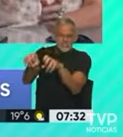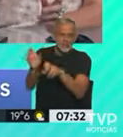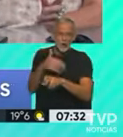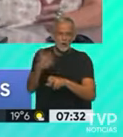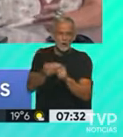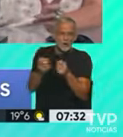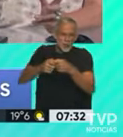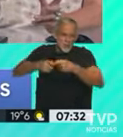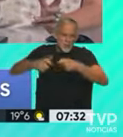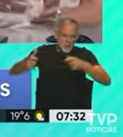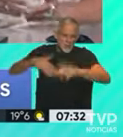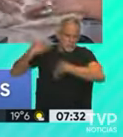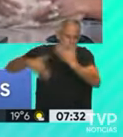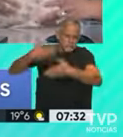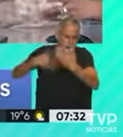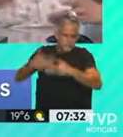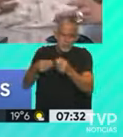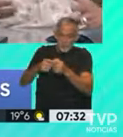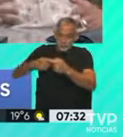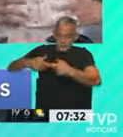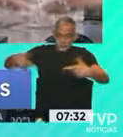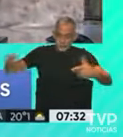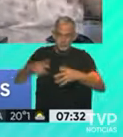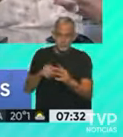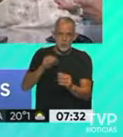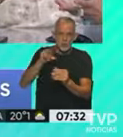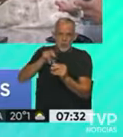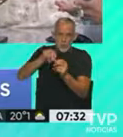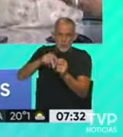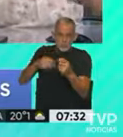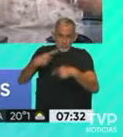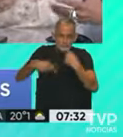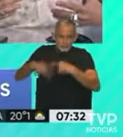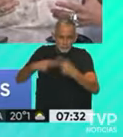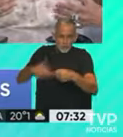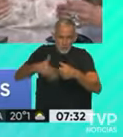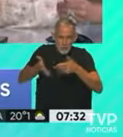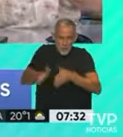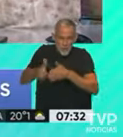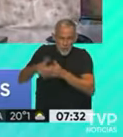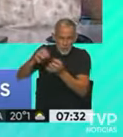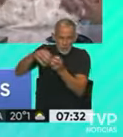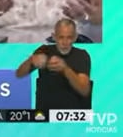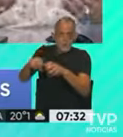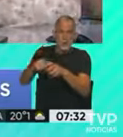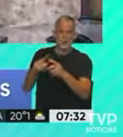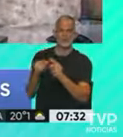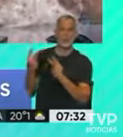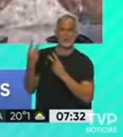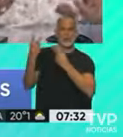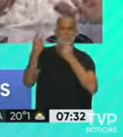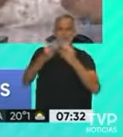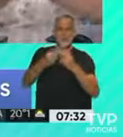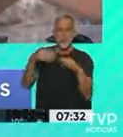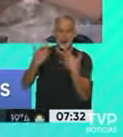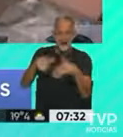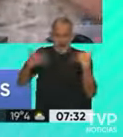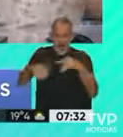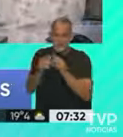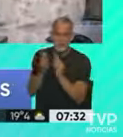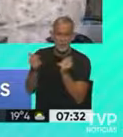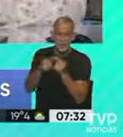reproducen exponencialmente O sea que tiene una capacidad de reproducción muy rápida y además pueden viajar velozmente cuando